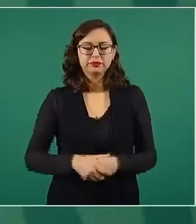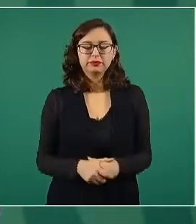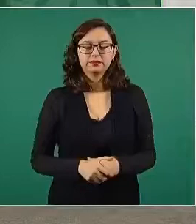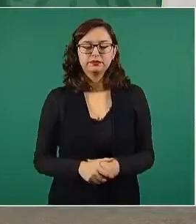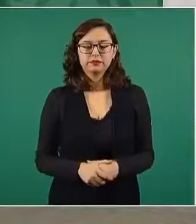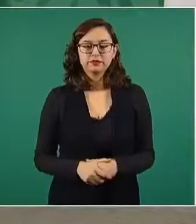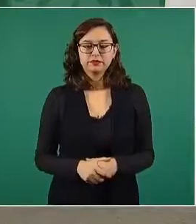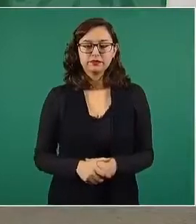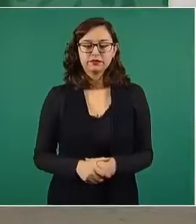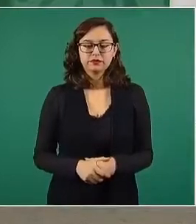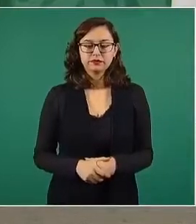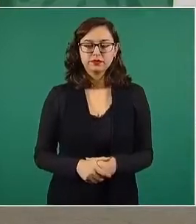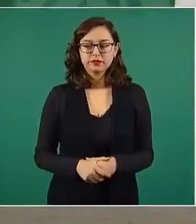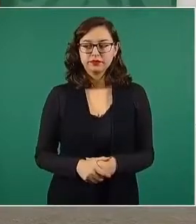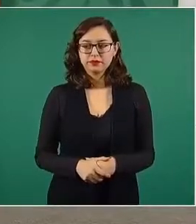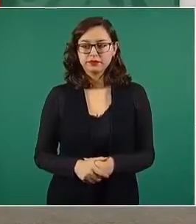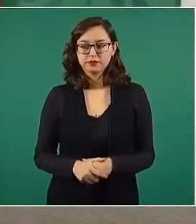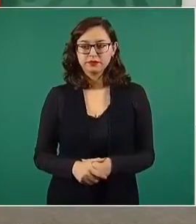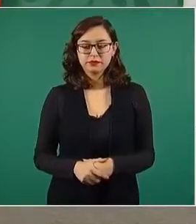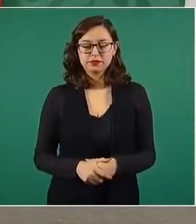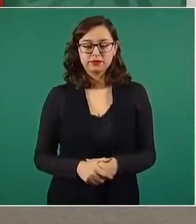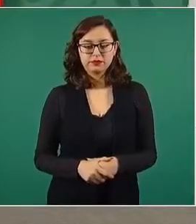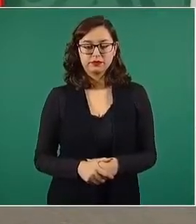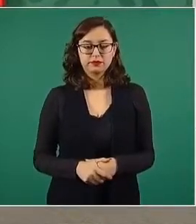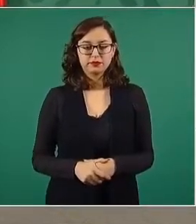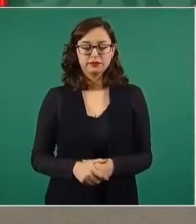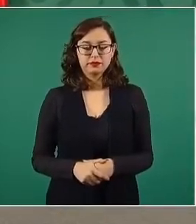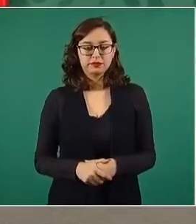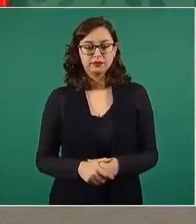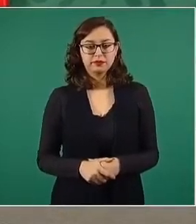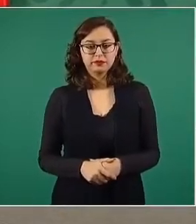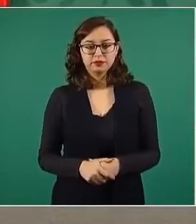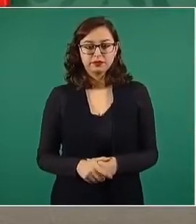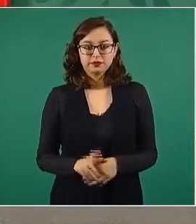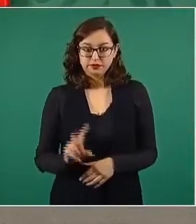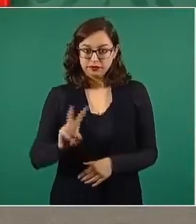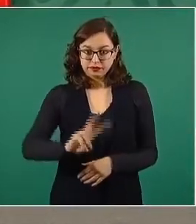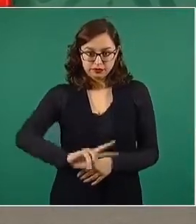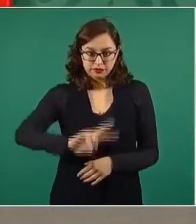O sea, fue porque